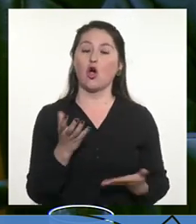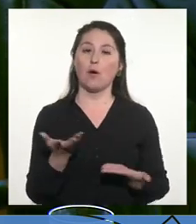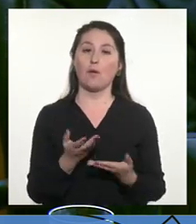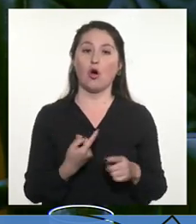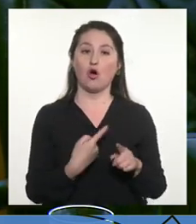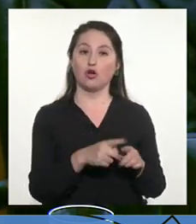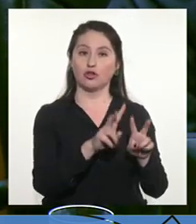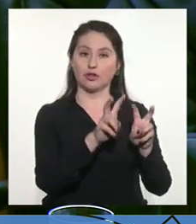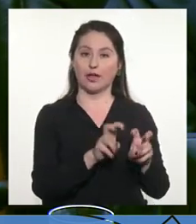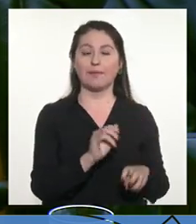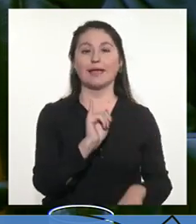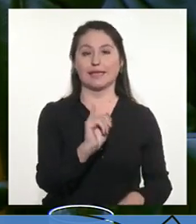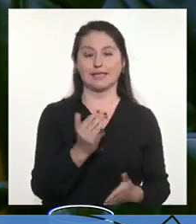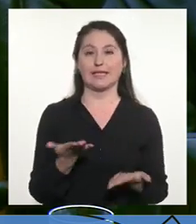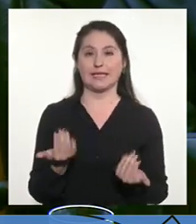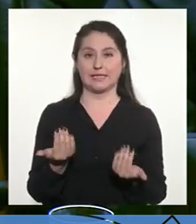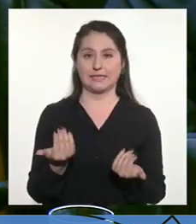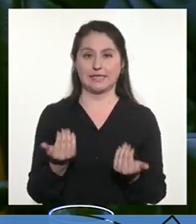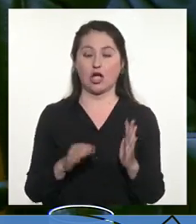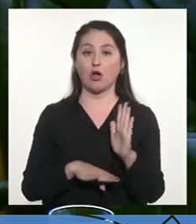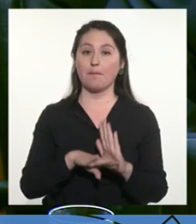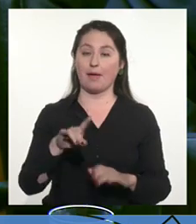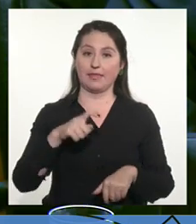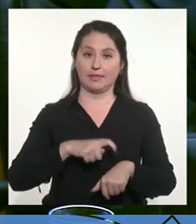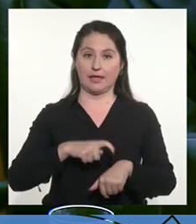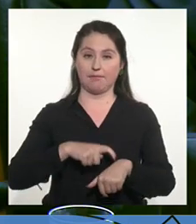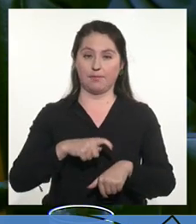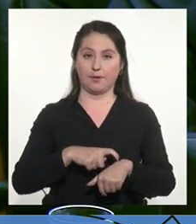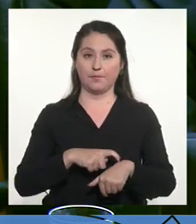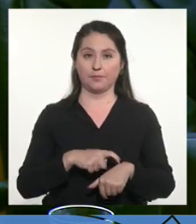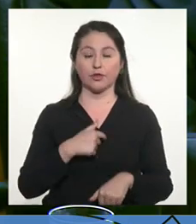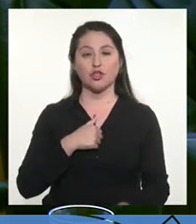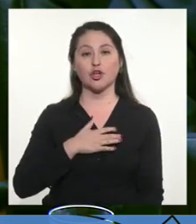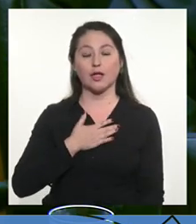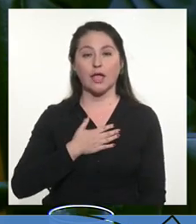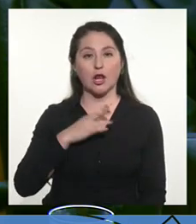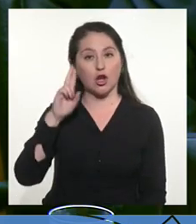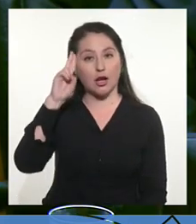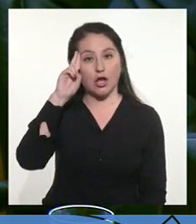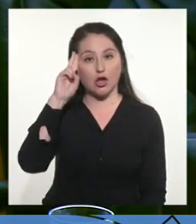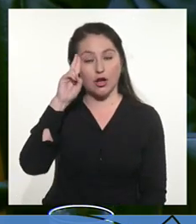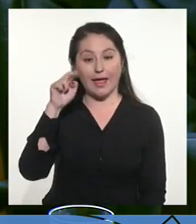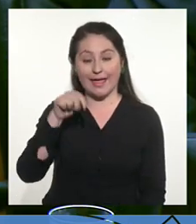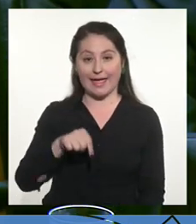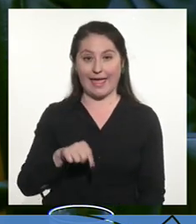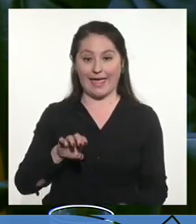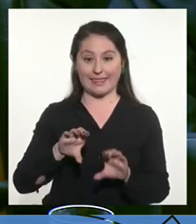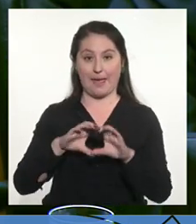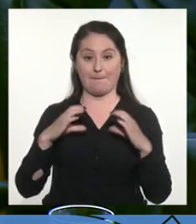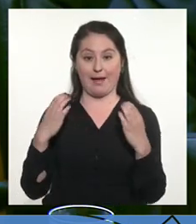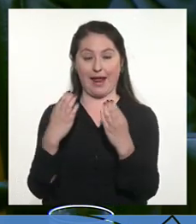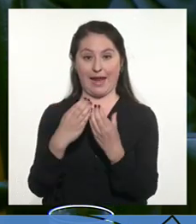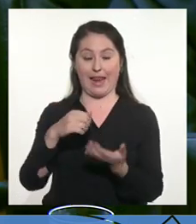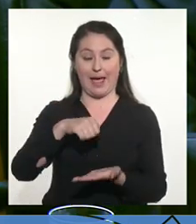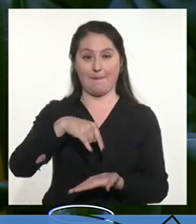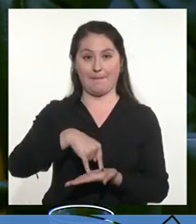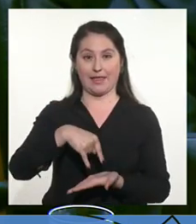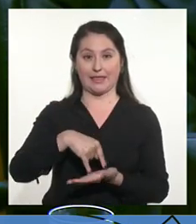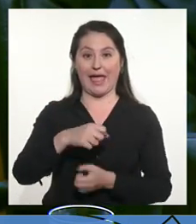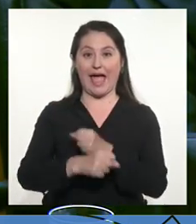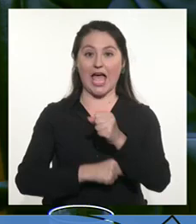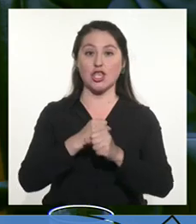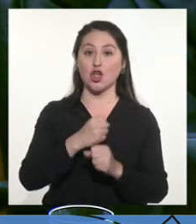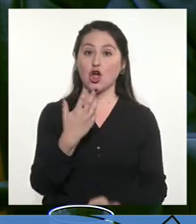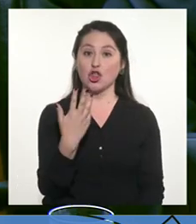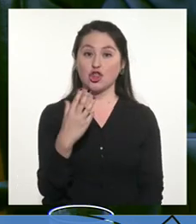quizás incluso con mayores tiempos yo les quiero recordar que este parlamento el año 90 funcionaba con los